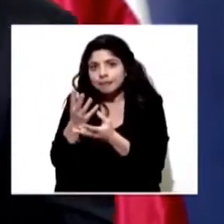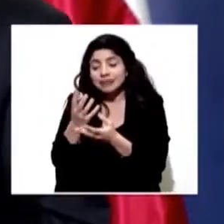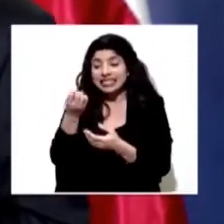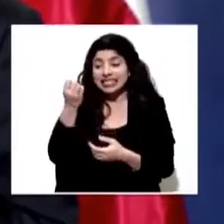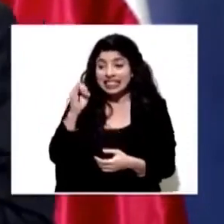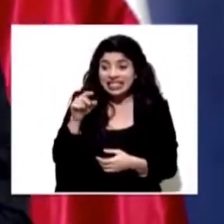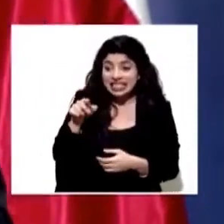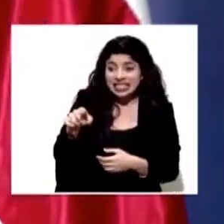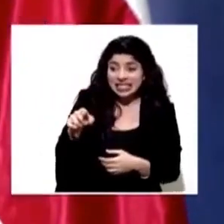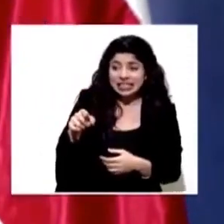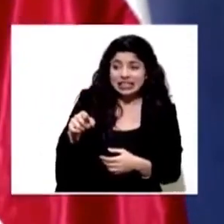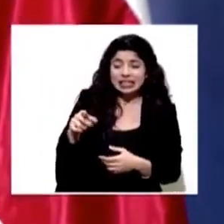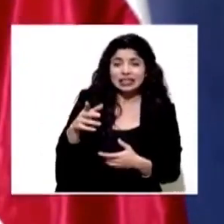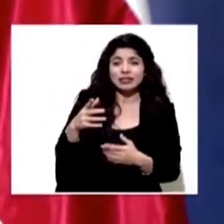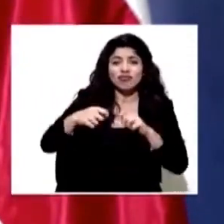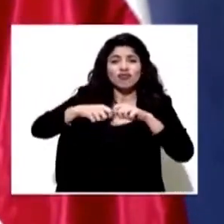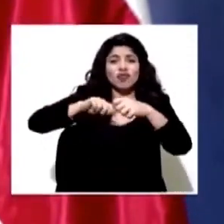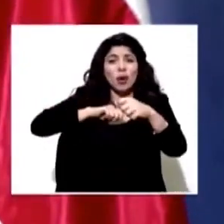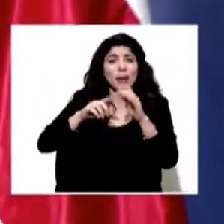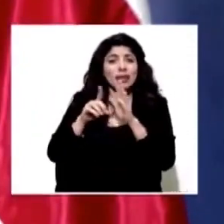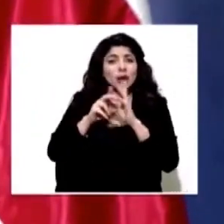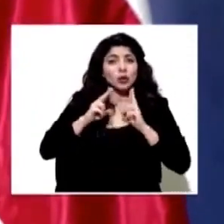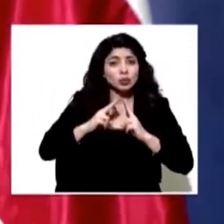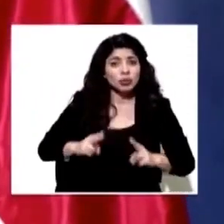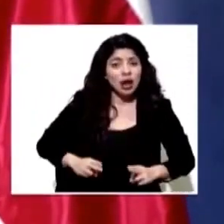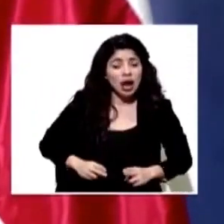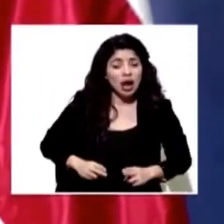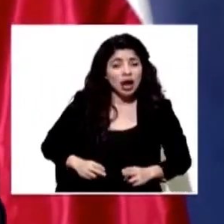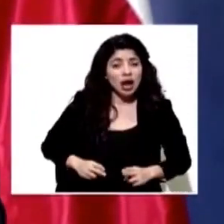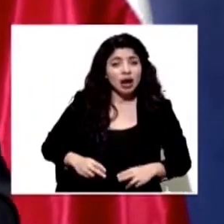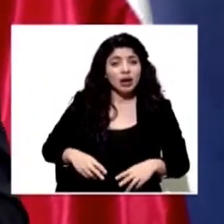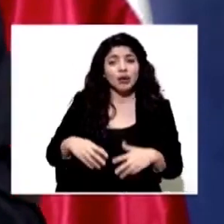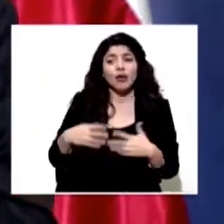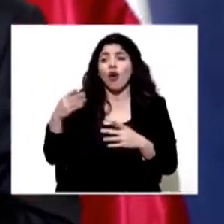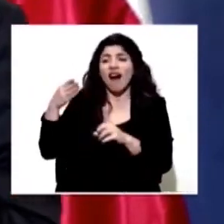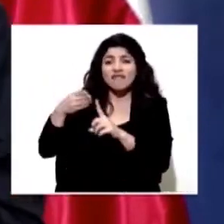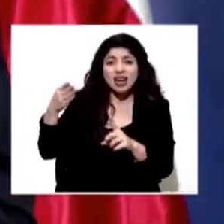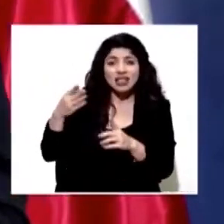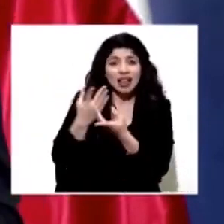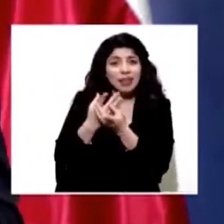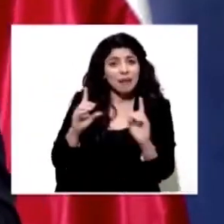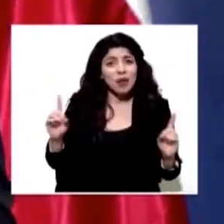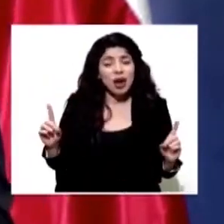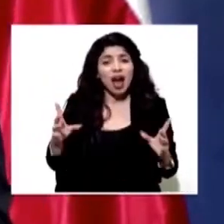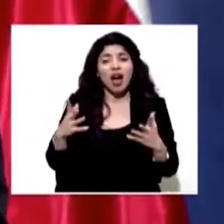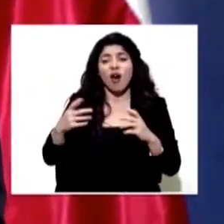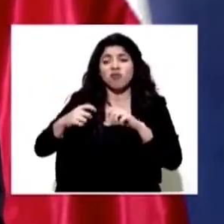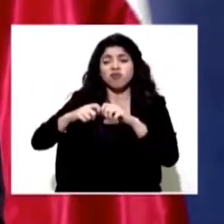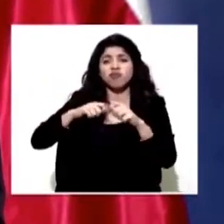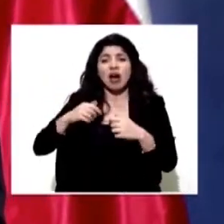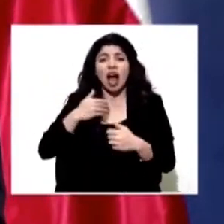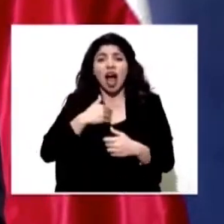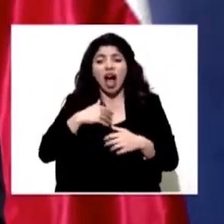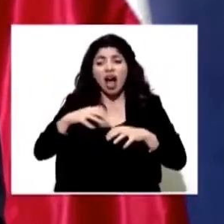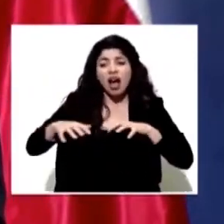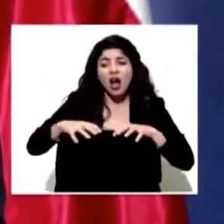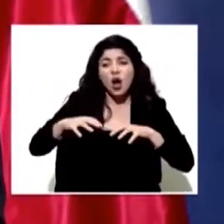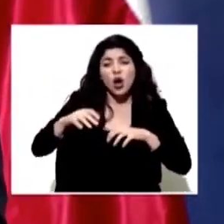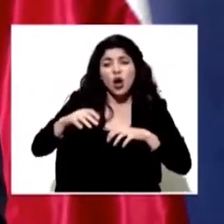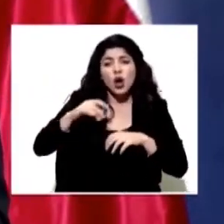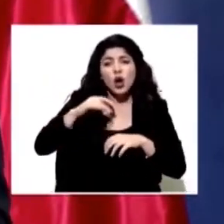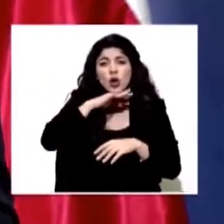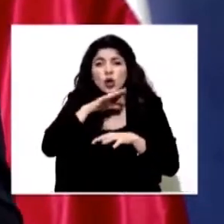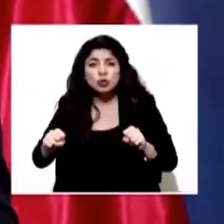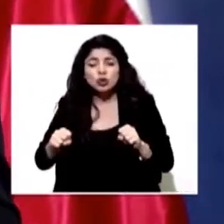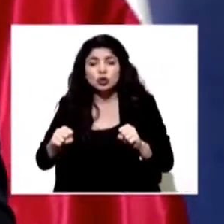cometen abusos violaciones de derechos humanos o que hagan la democracia o cometen actos corruptos y eso es lo que nosotros vemos